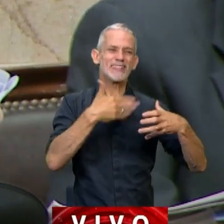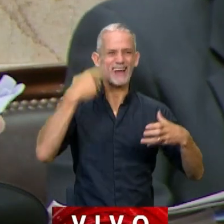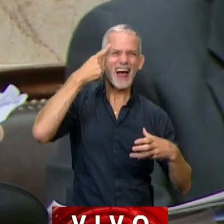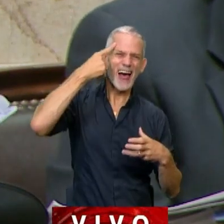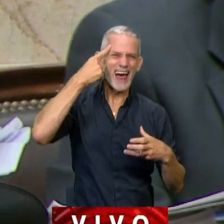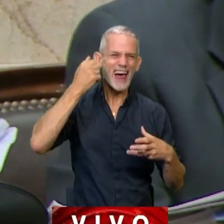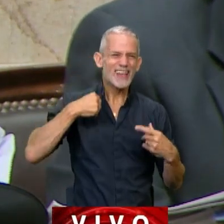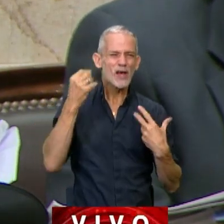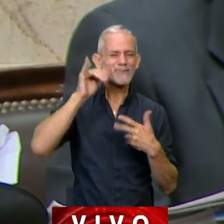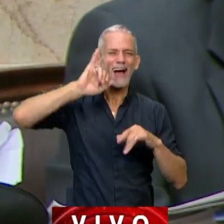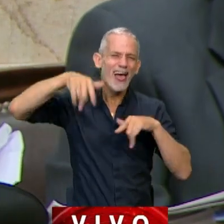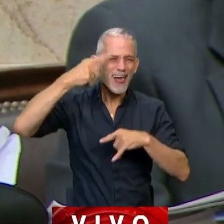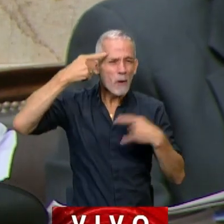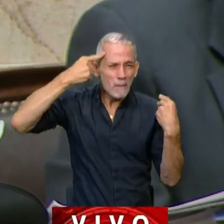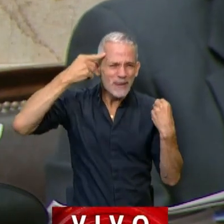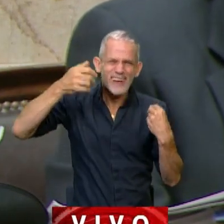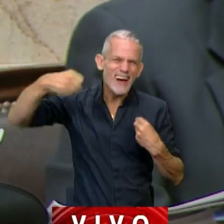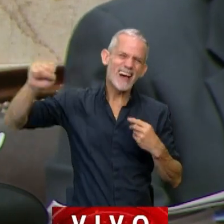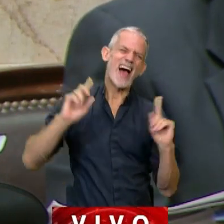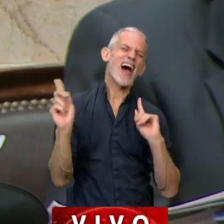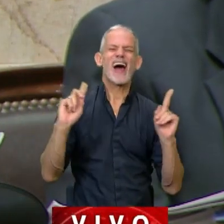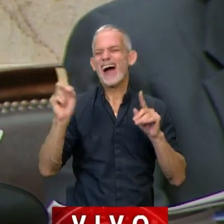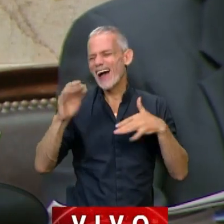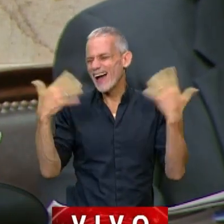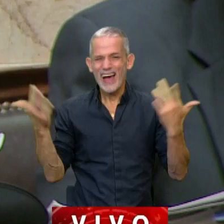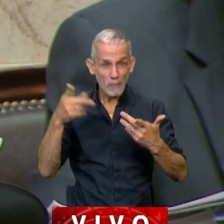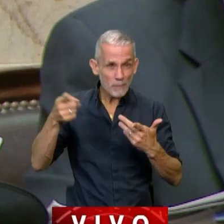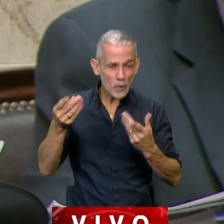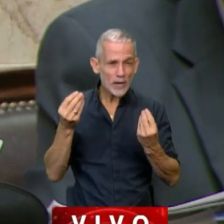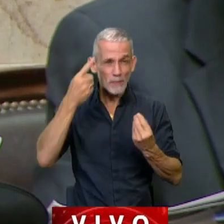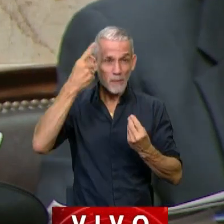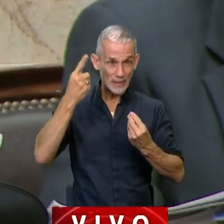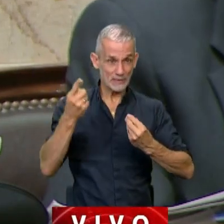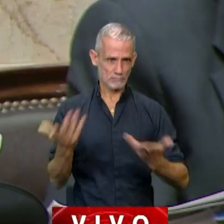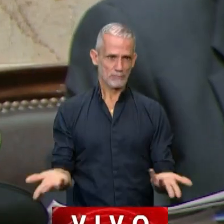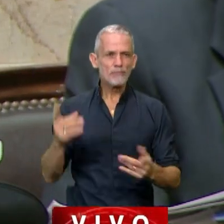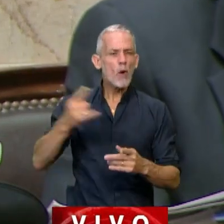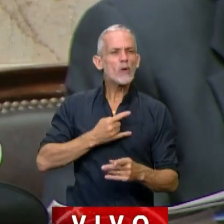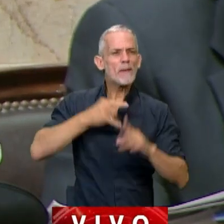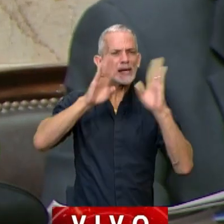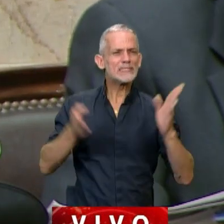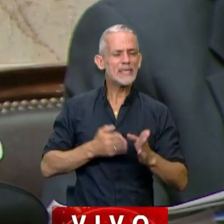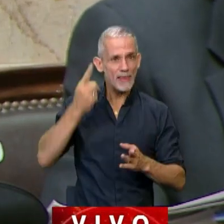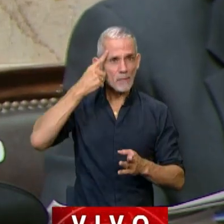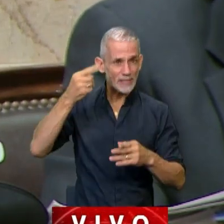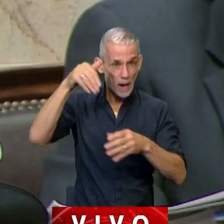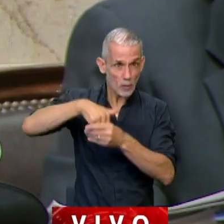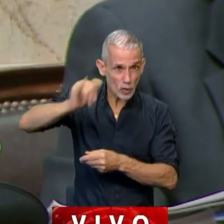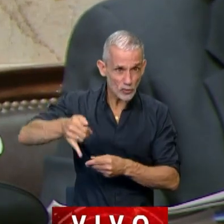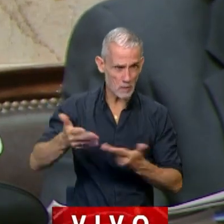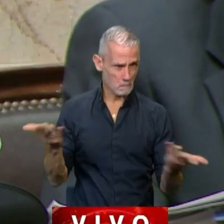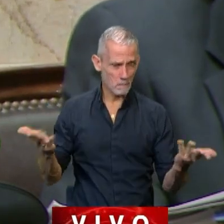frente de todos no porque por qué íbamos a creer que iban a acompañar la creación de universidades nacionales